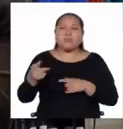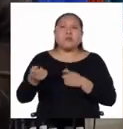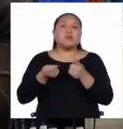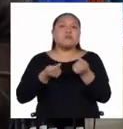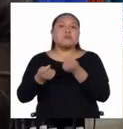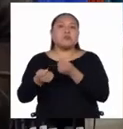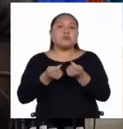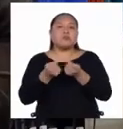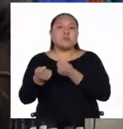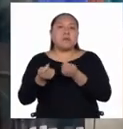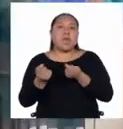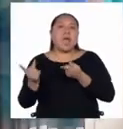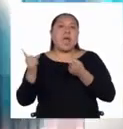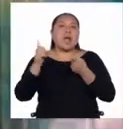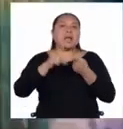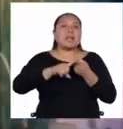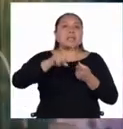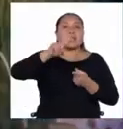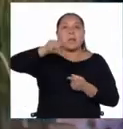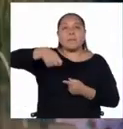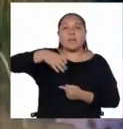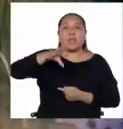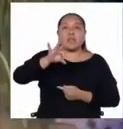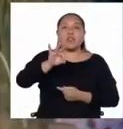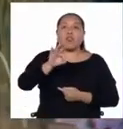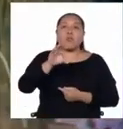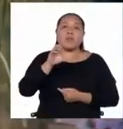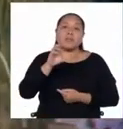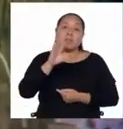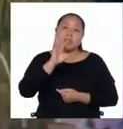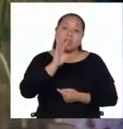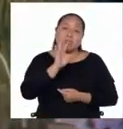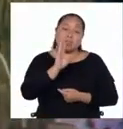hasta 1970.